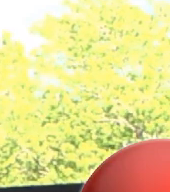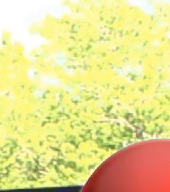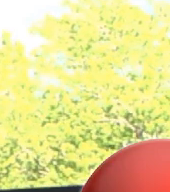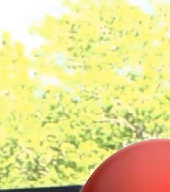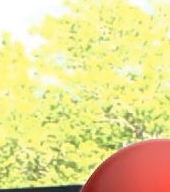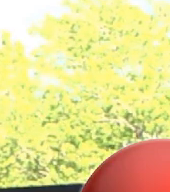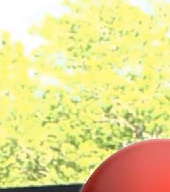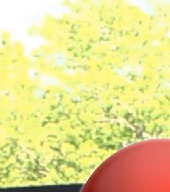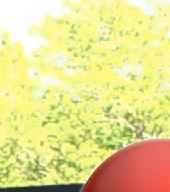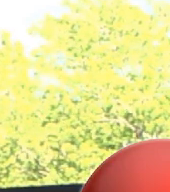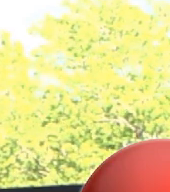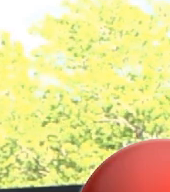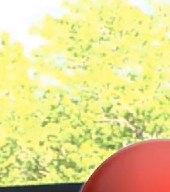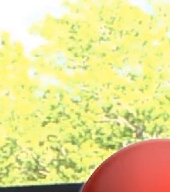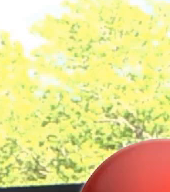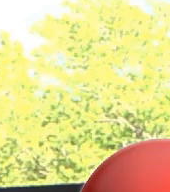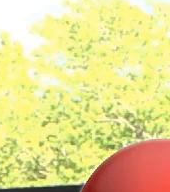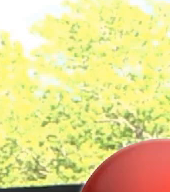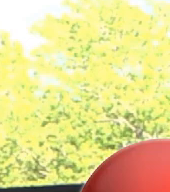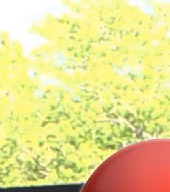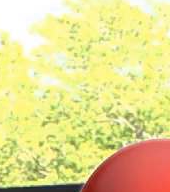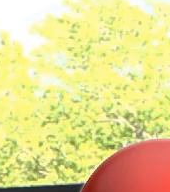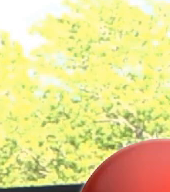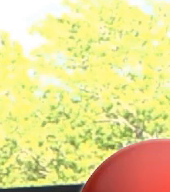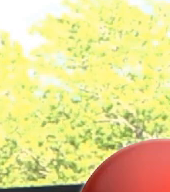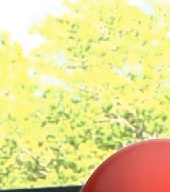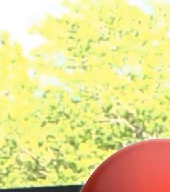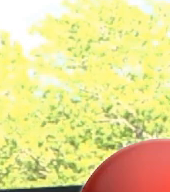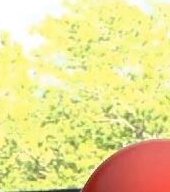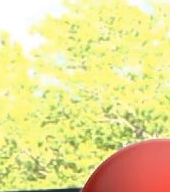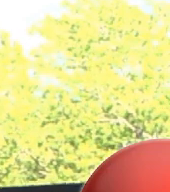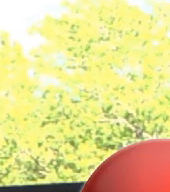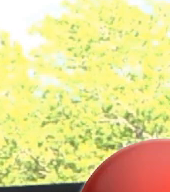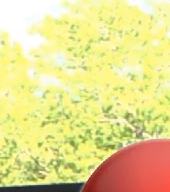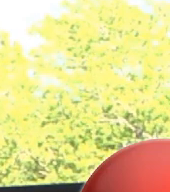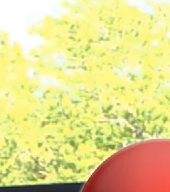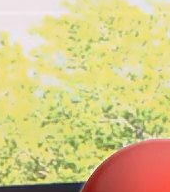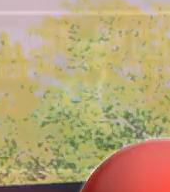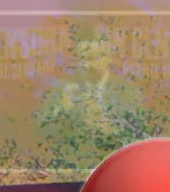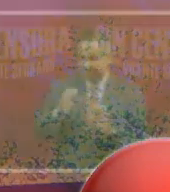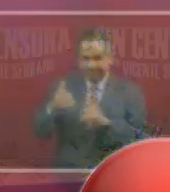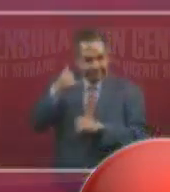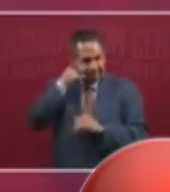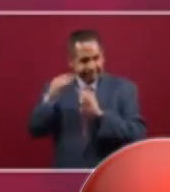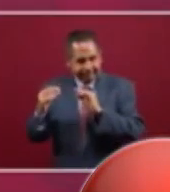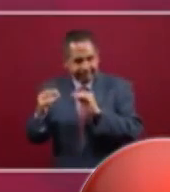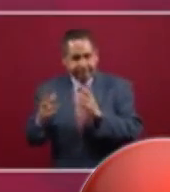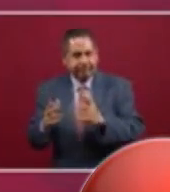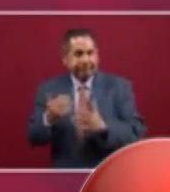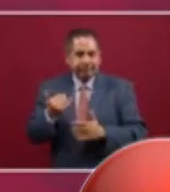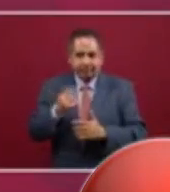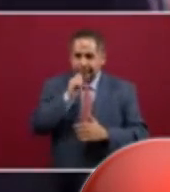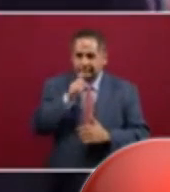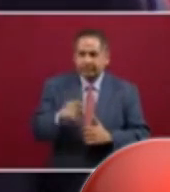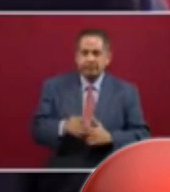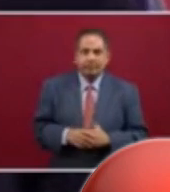vez confirmaría parte de lo que escribe Dolia Esteves y que le voy a leer a continuación.